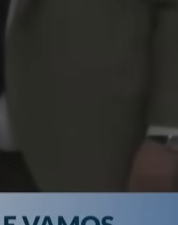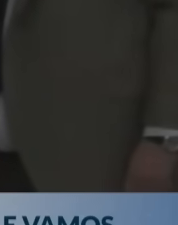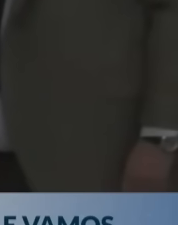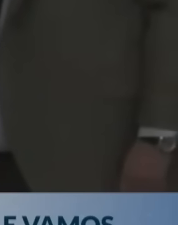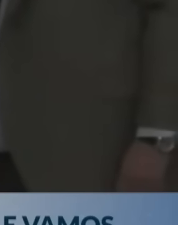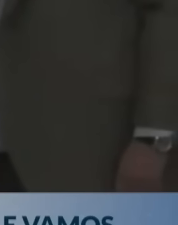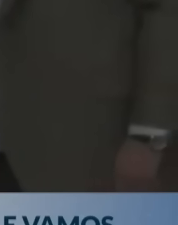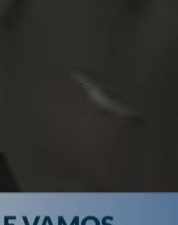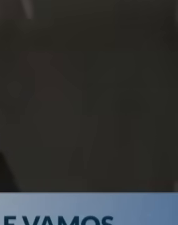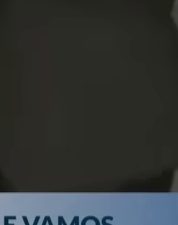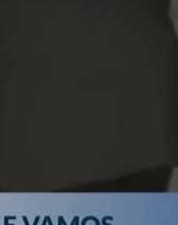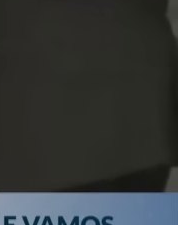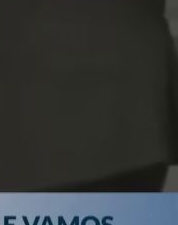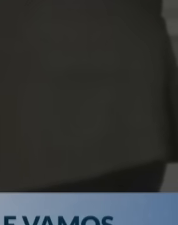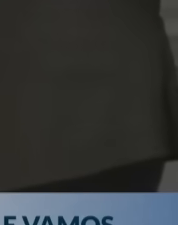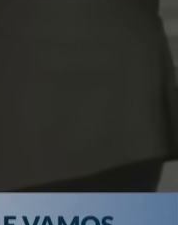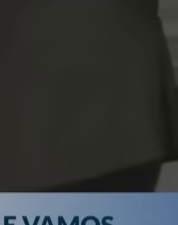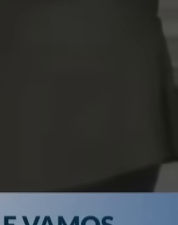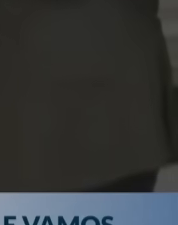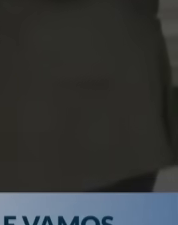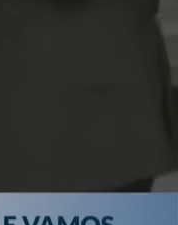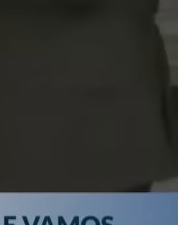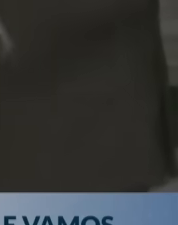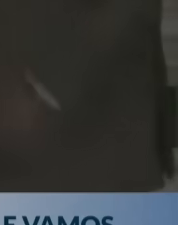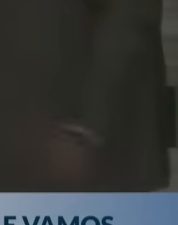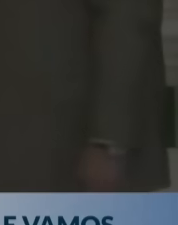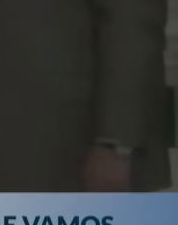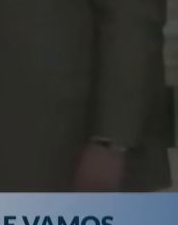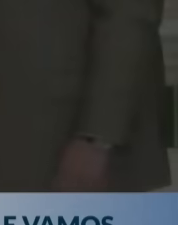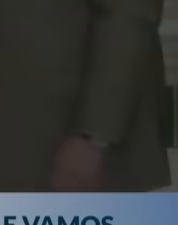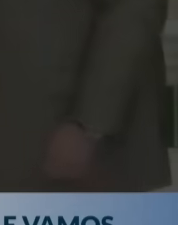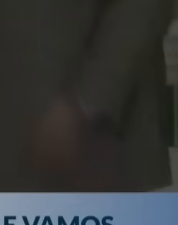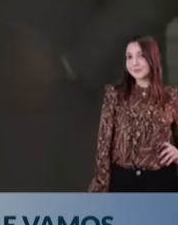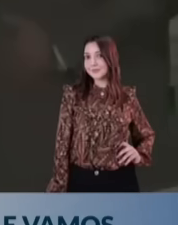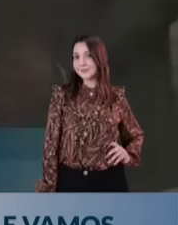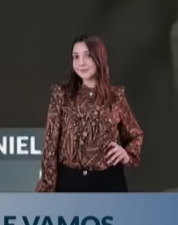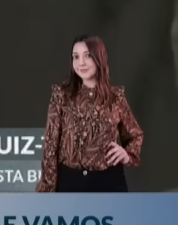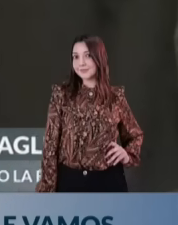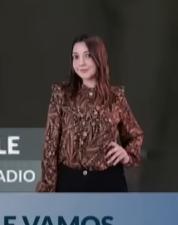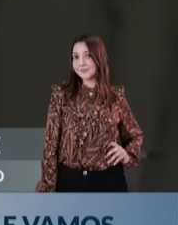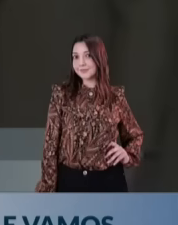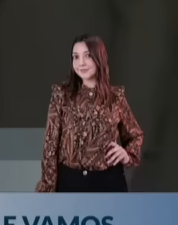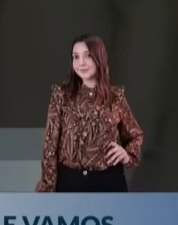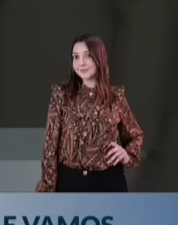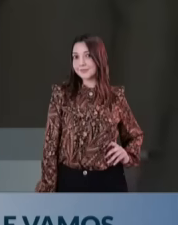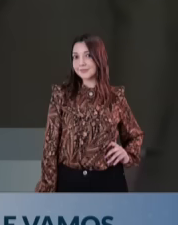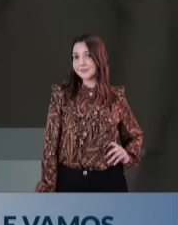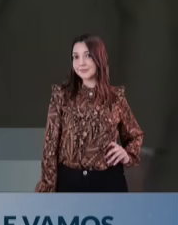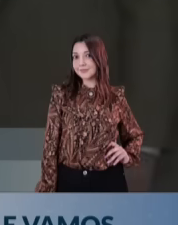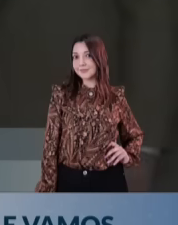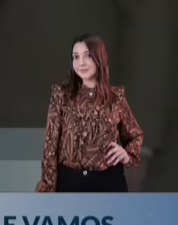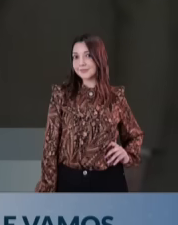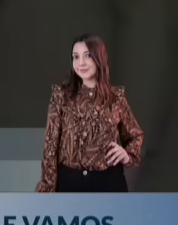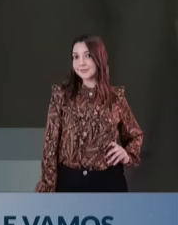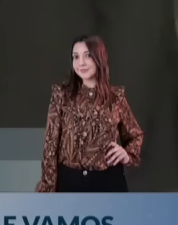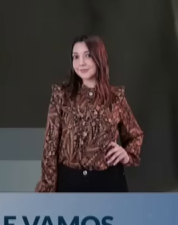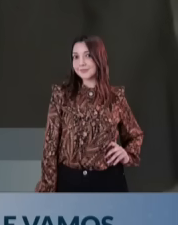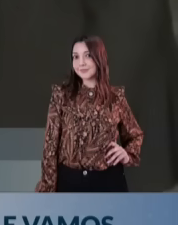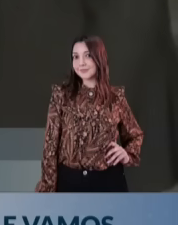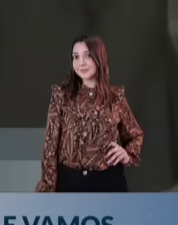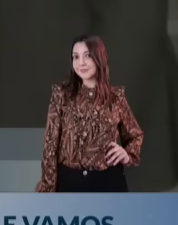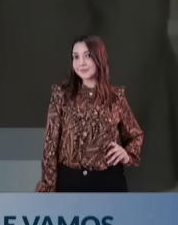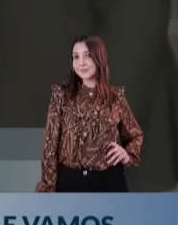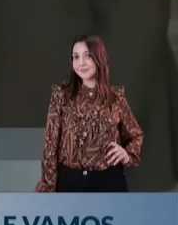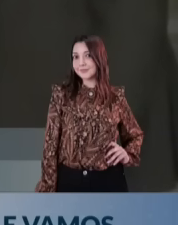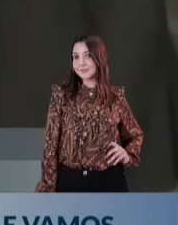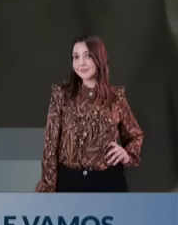sí y en otro gobierno se relativiza. En la izquierda se mostraron molestos. Al respecto se refirió el presidente de Acción